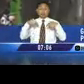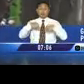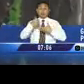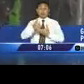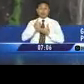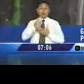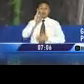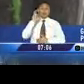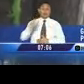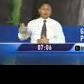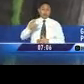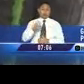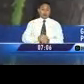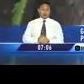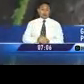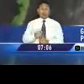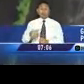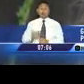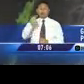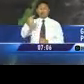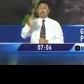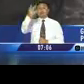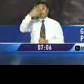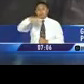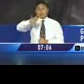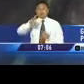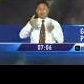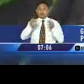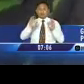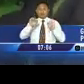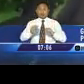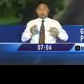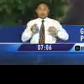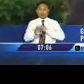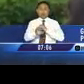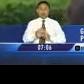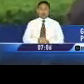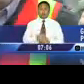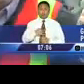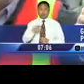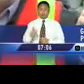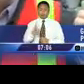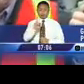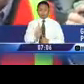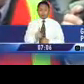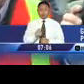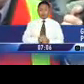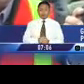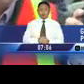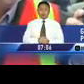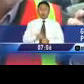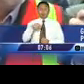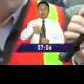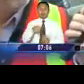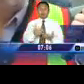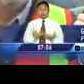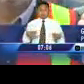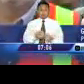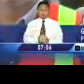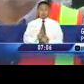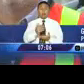beneficio turístico. Esta será inaugurada el próximo 17 de febrero, en donde comprometió su presencia. Esta obra que beneficia a más